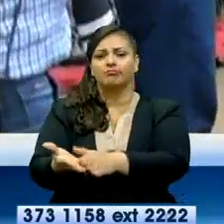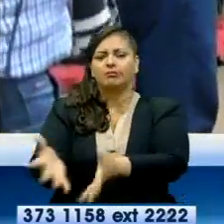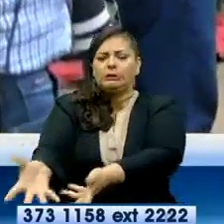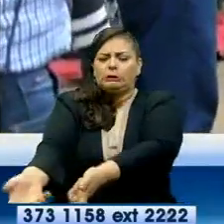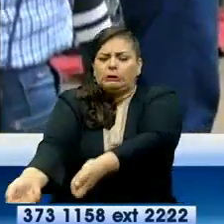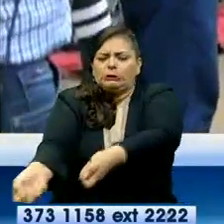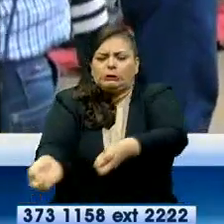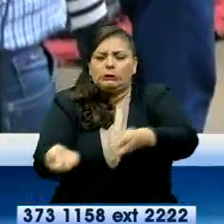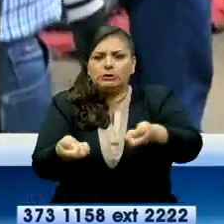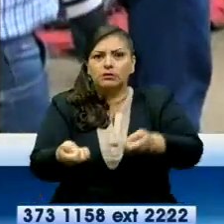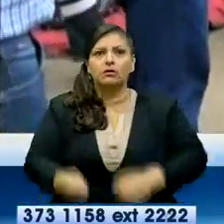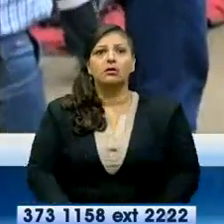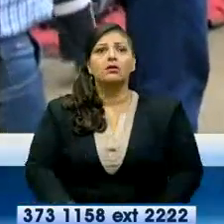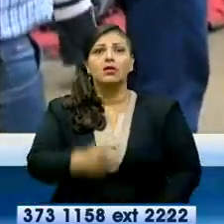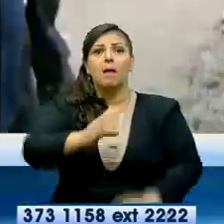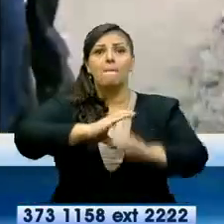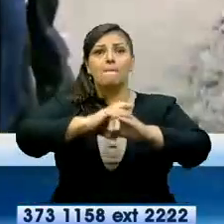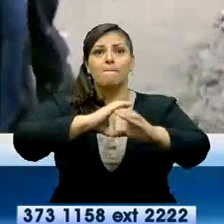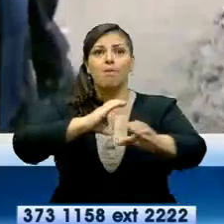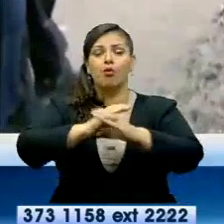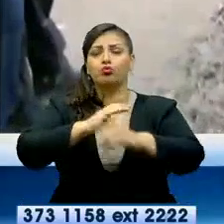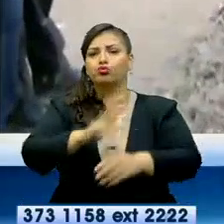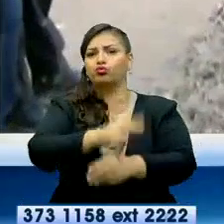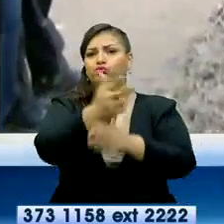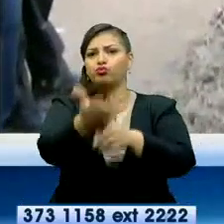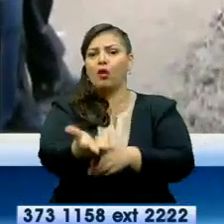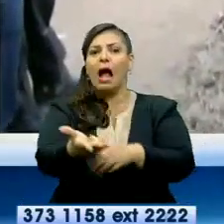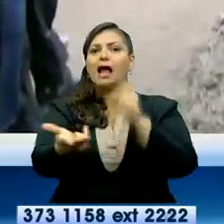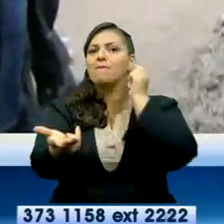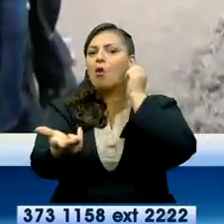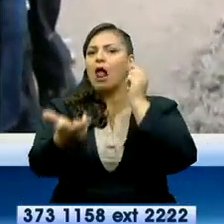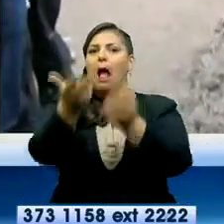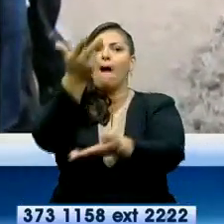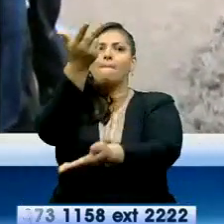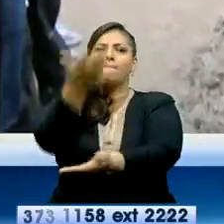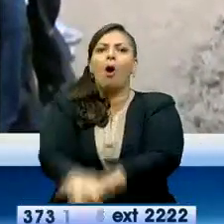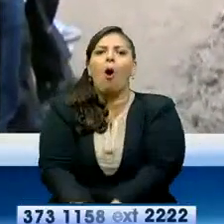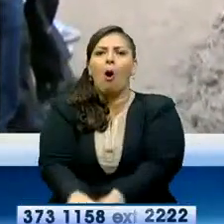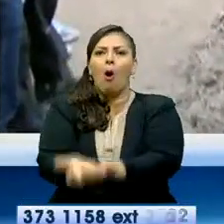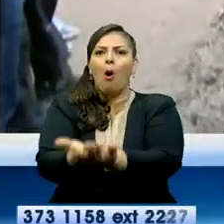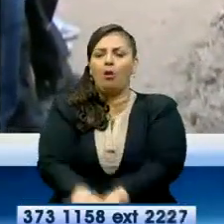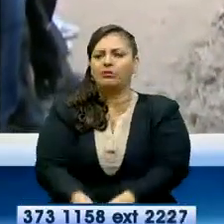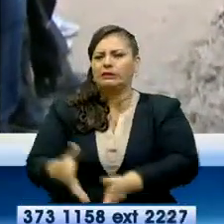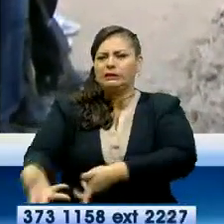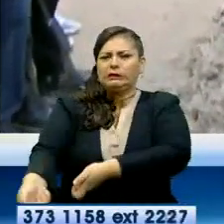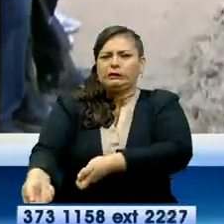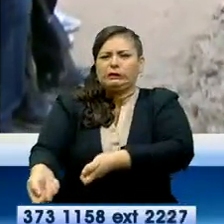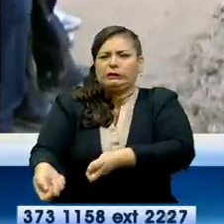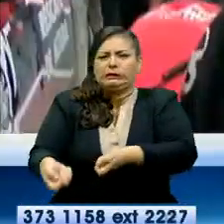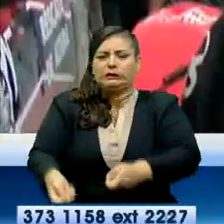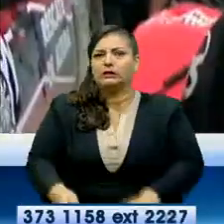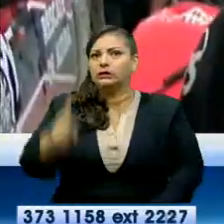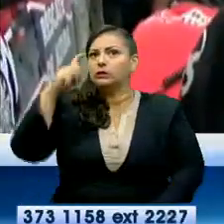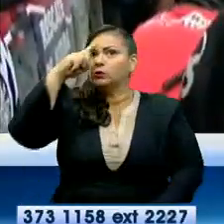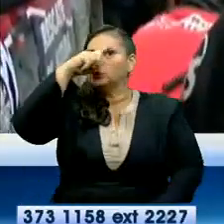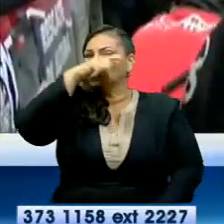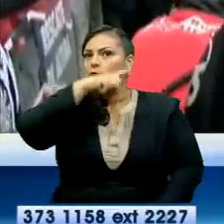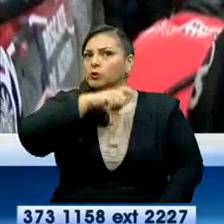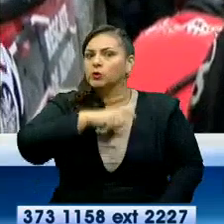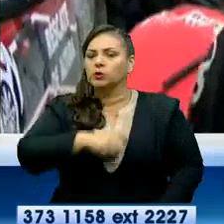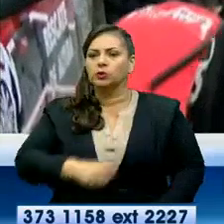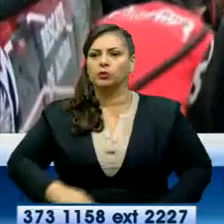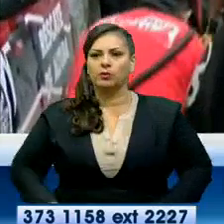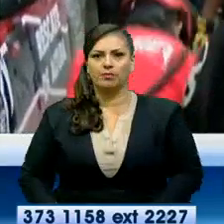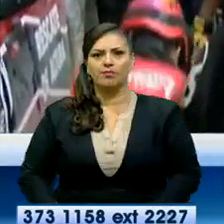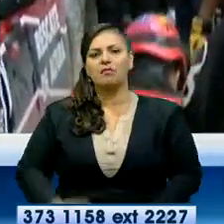cual utilizaron cuerdas y una grúa para sostener el bus y evitar que resbale, puesto que el terreno era inestable. Afirmativo,